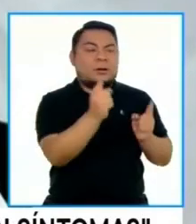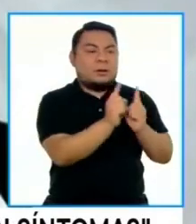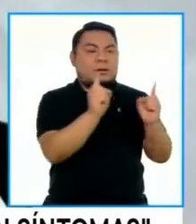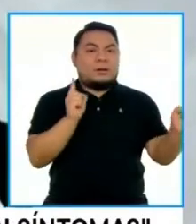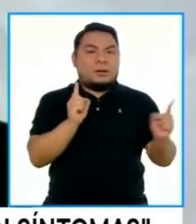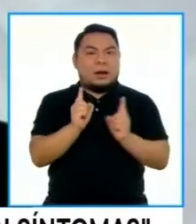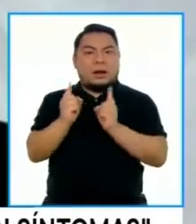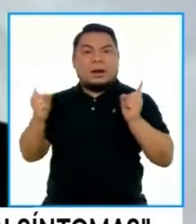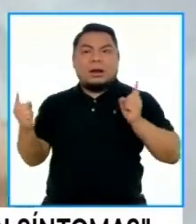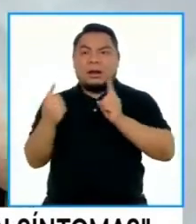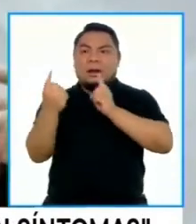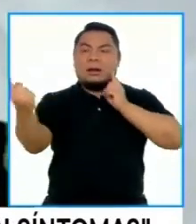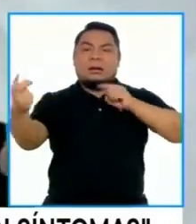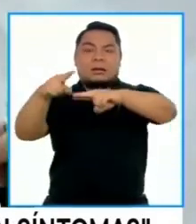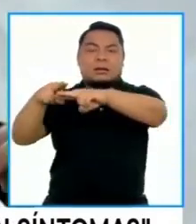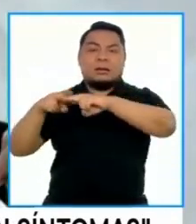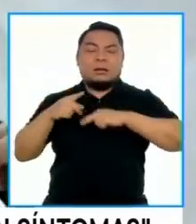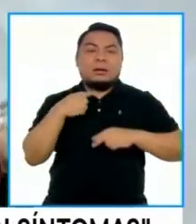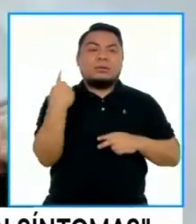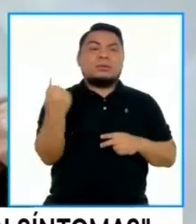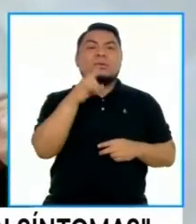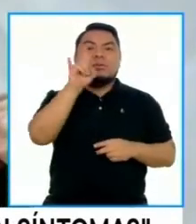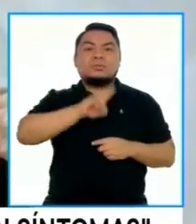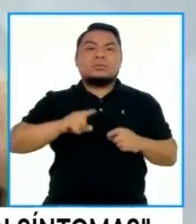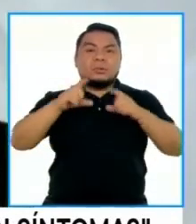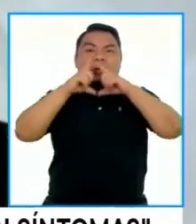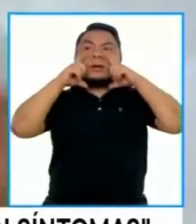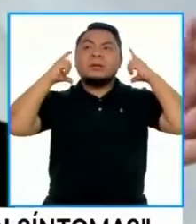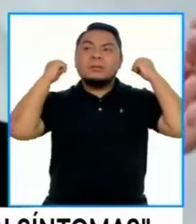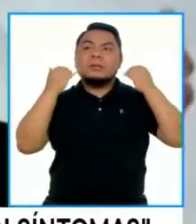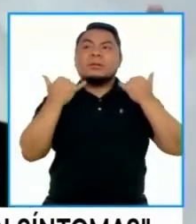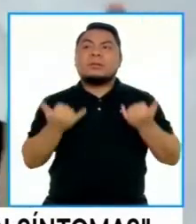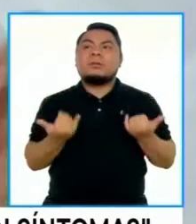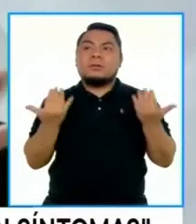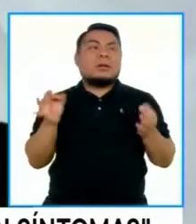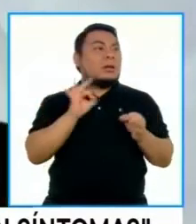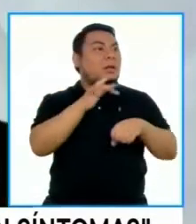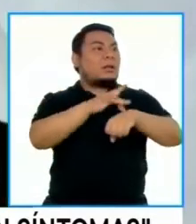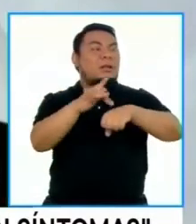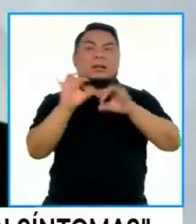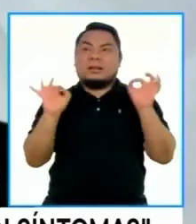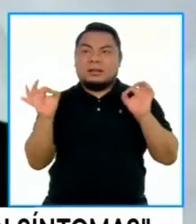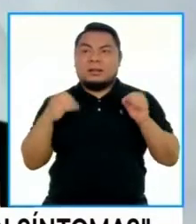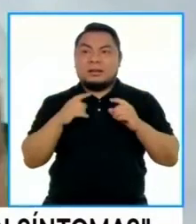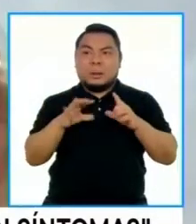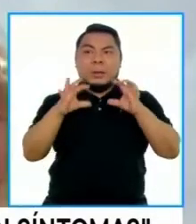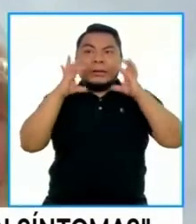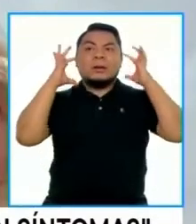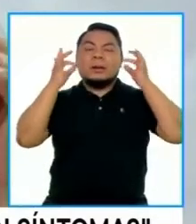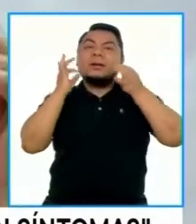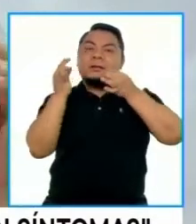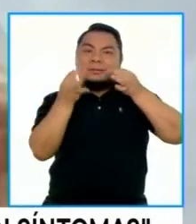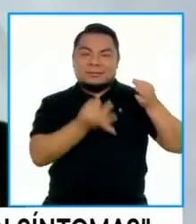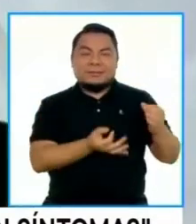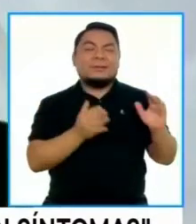e igualmente todos usamos mascarillas. Yo ahora me la he retirado porque no hay nadie en la sala, acá tengo mi mascarilla,